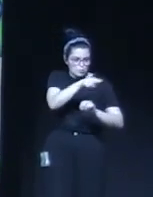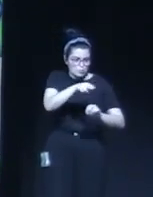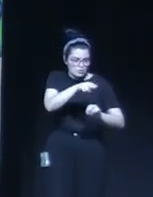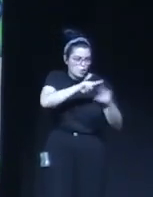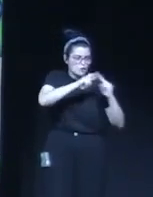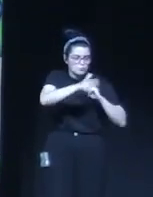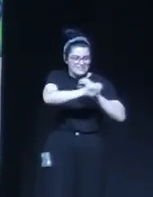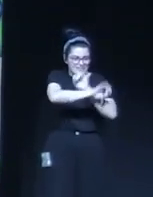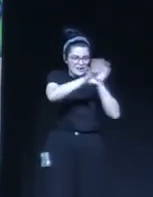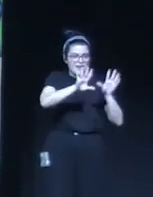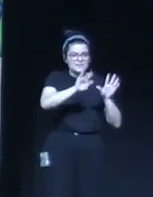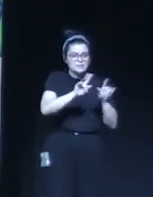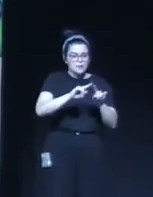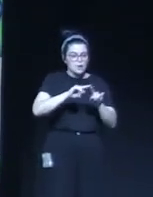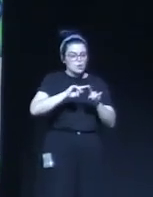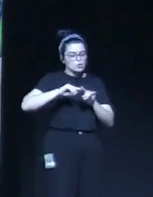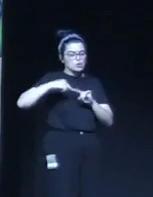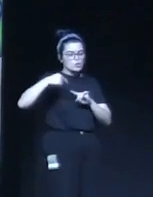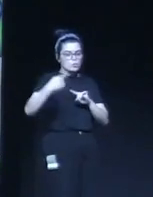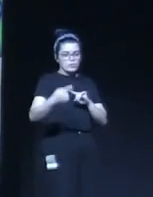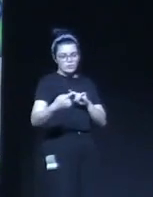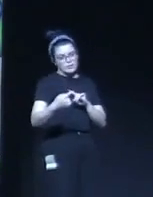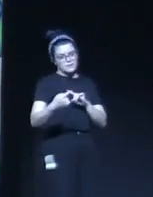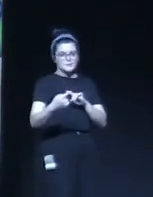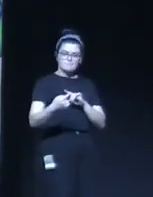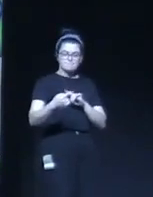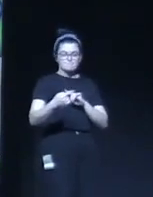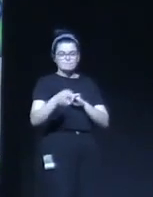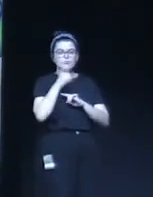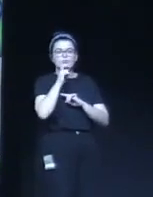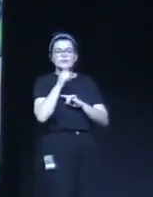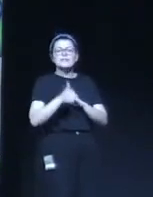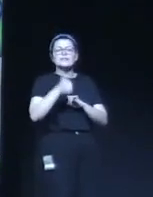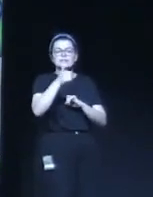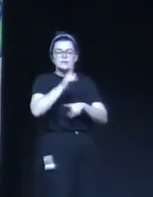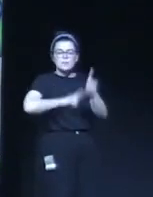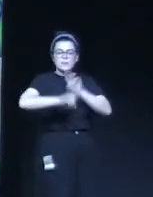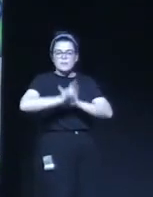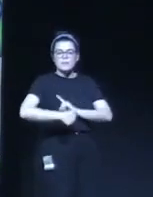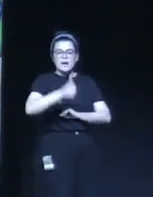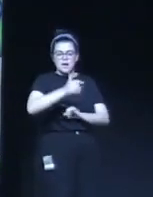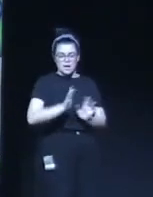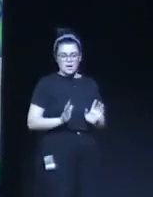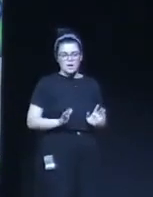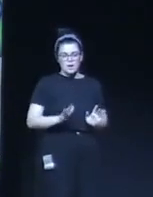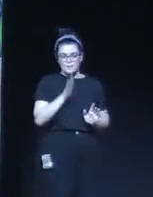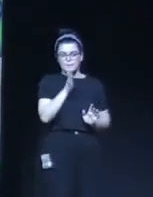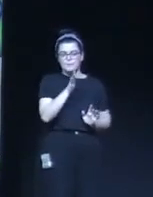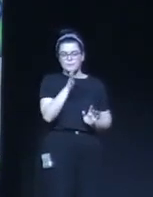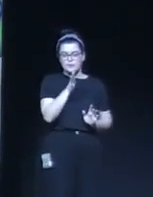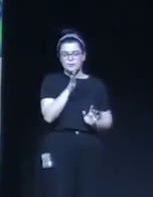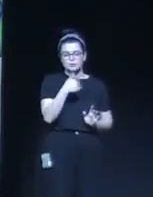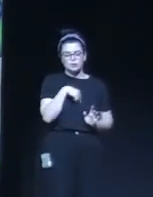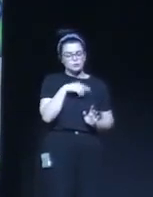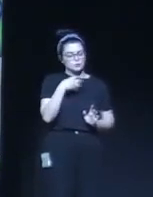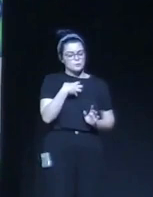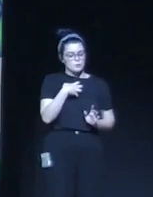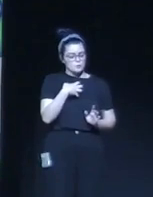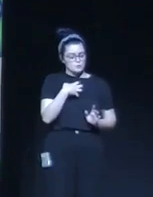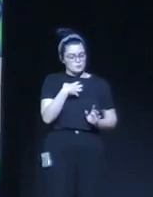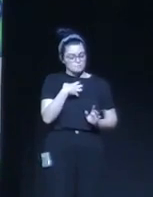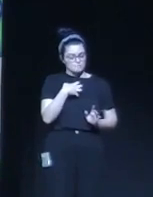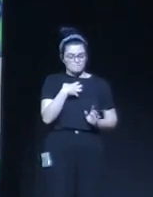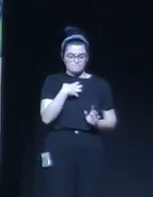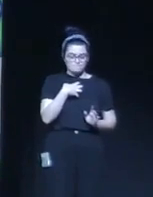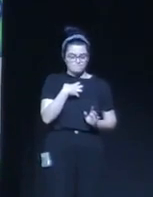vitales de lo que decides son más problemáticas. Pero yo creo que no podemos dar vida a